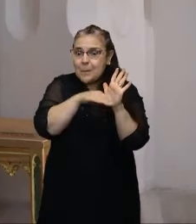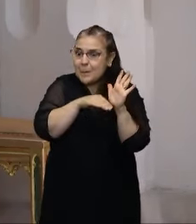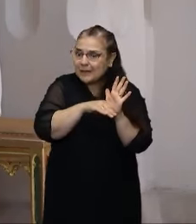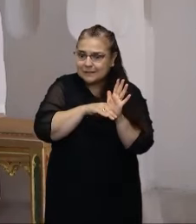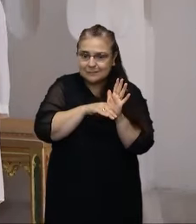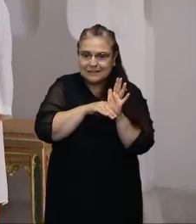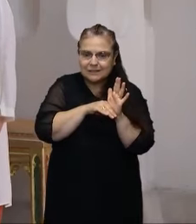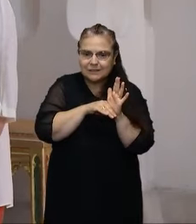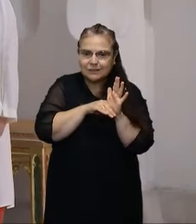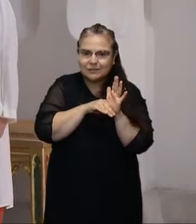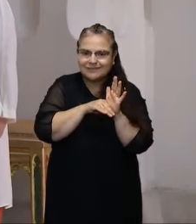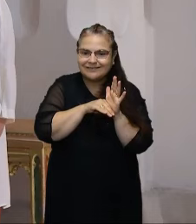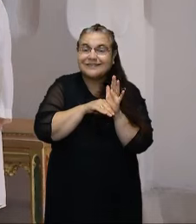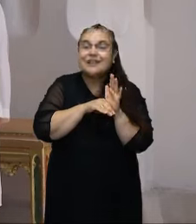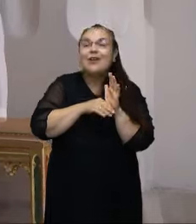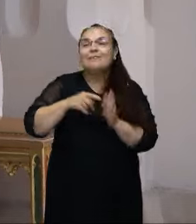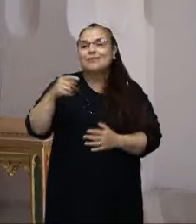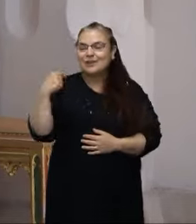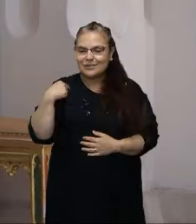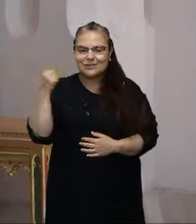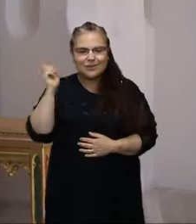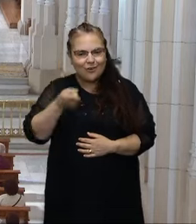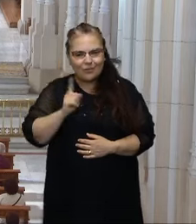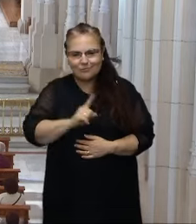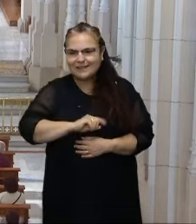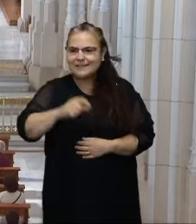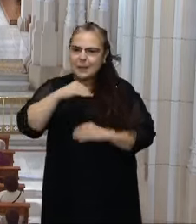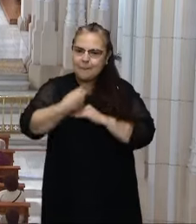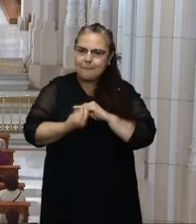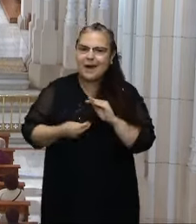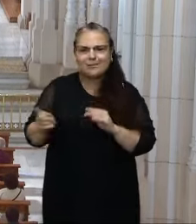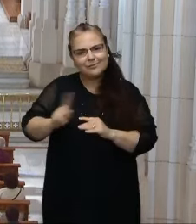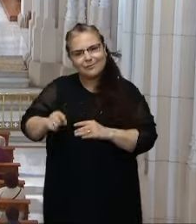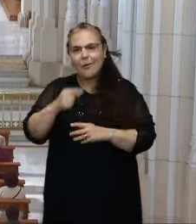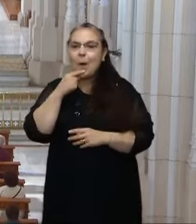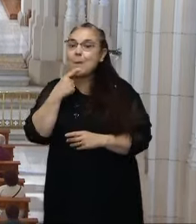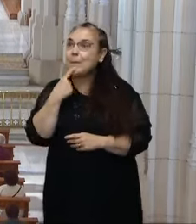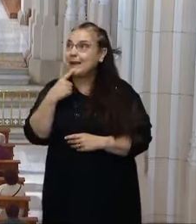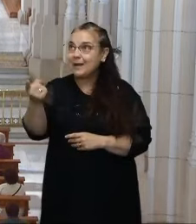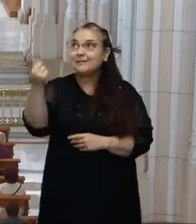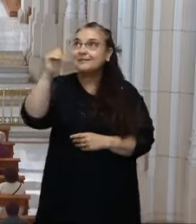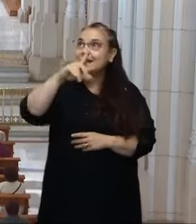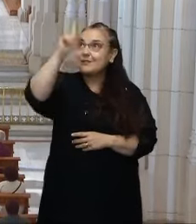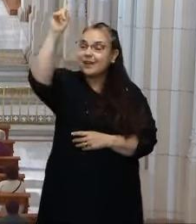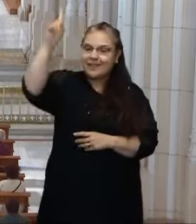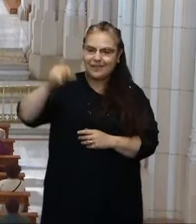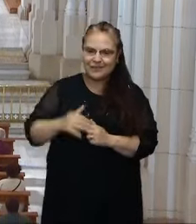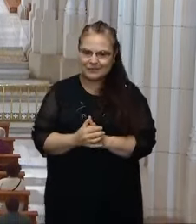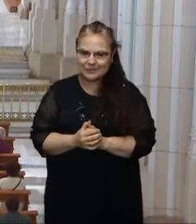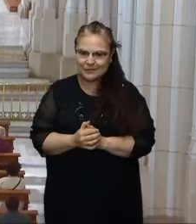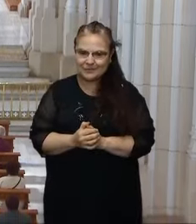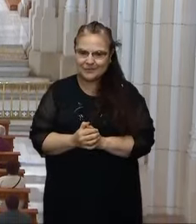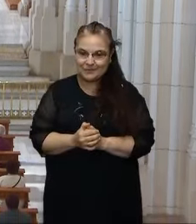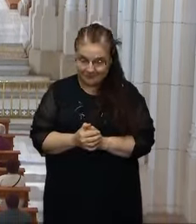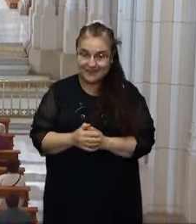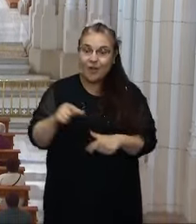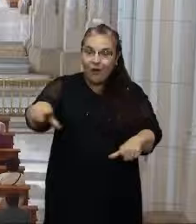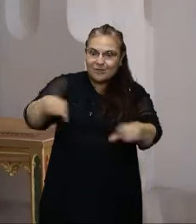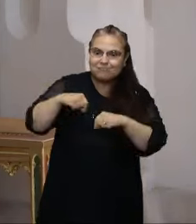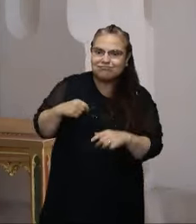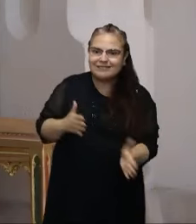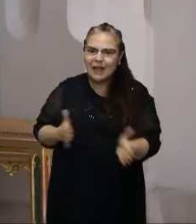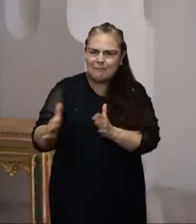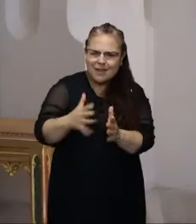mandamientos. No solo de pan vive el hombre, sino de toda palabra que sale de la boca de Dios. Escogí el